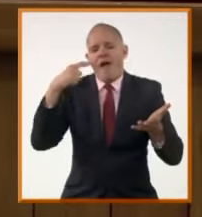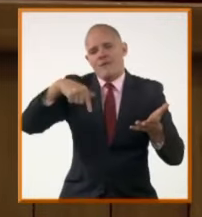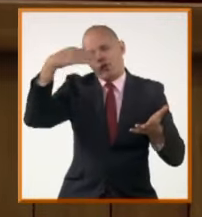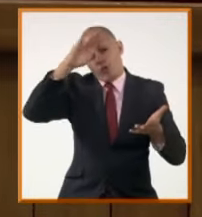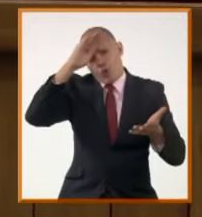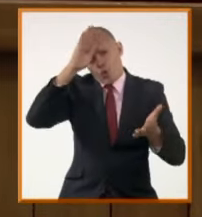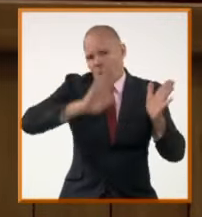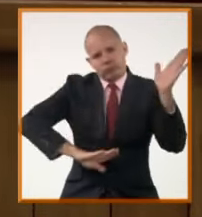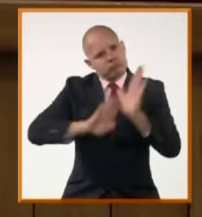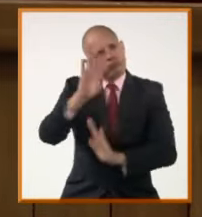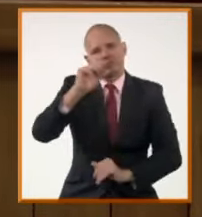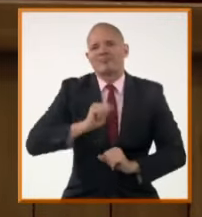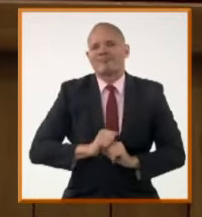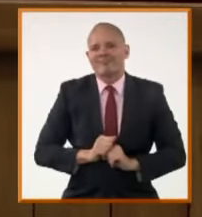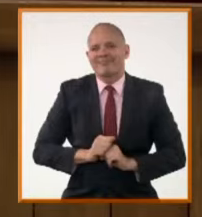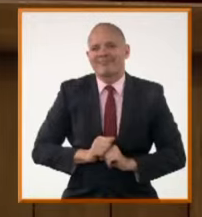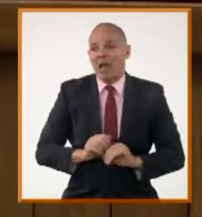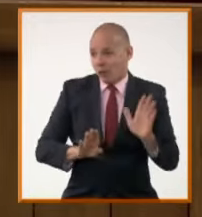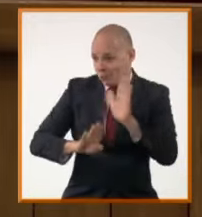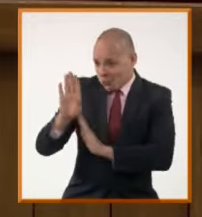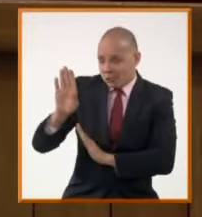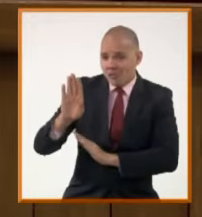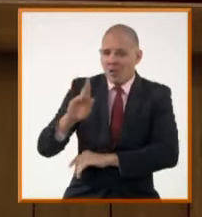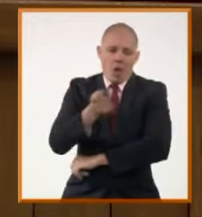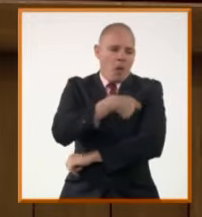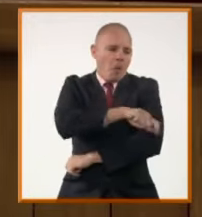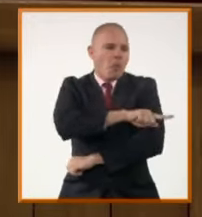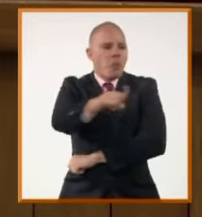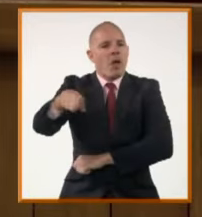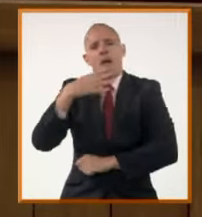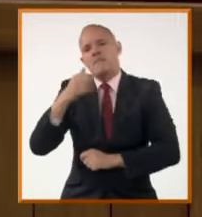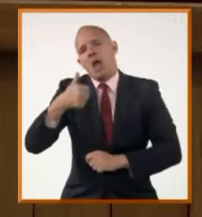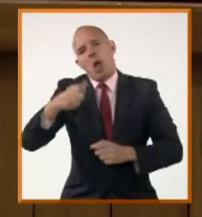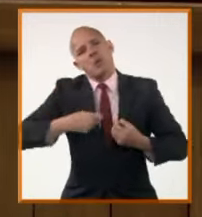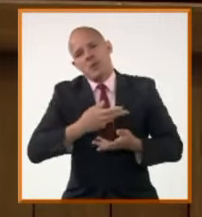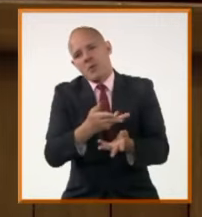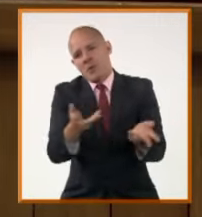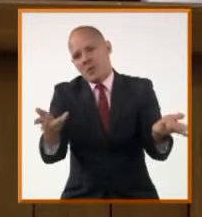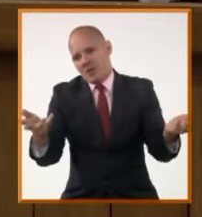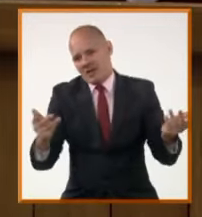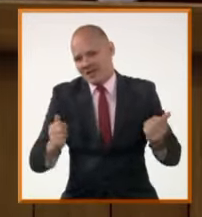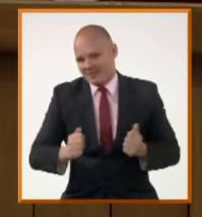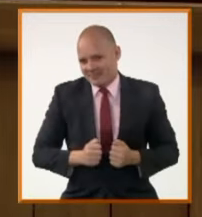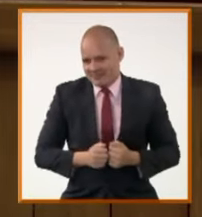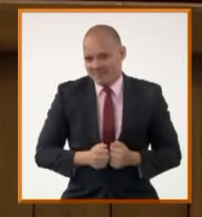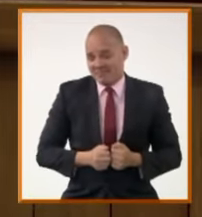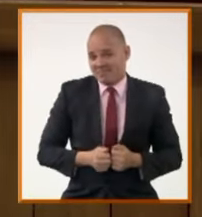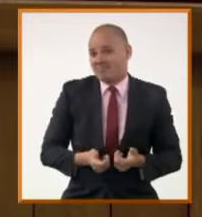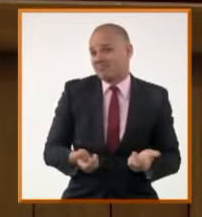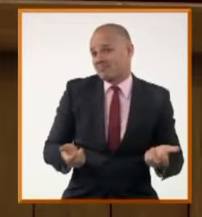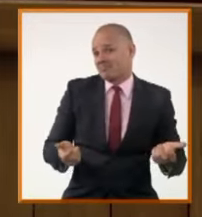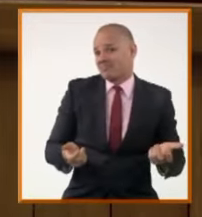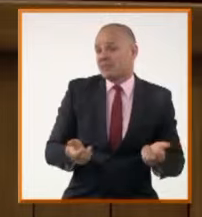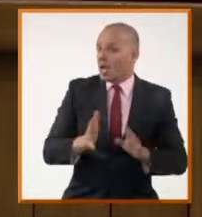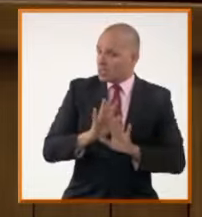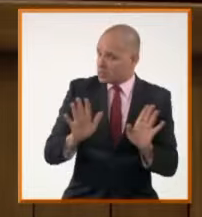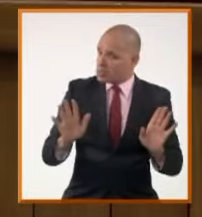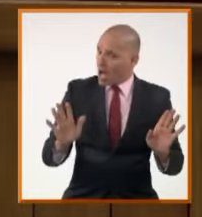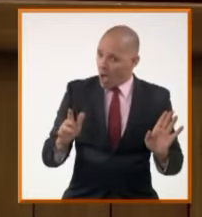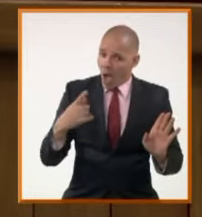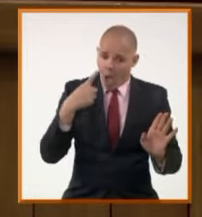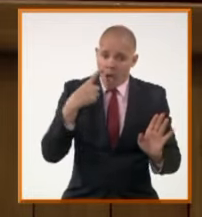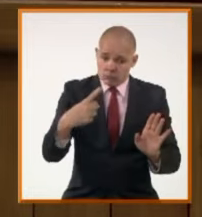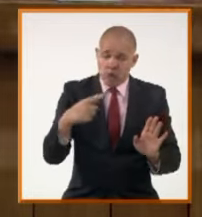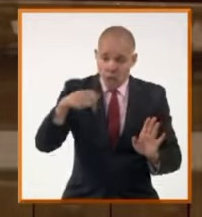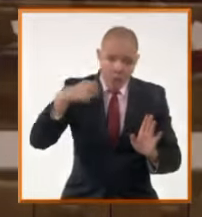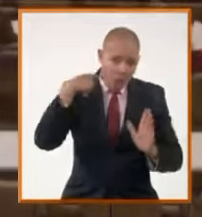en beneficio de la población. Como se expresó en la información, ha venido ese proceso gradual